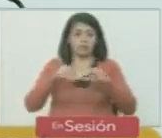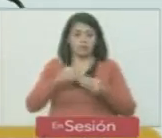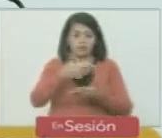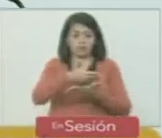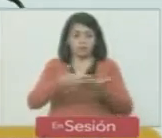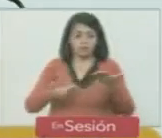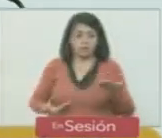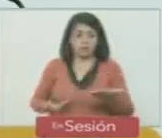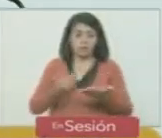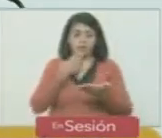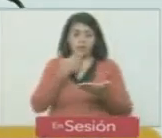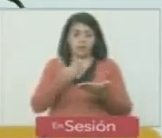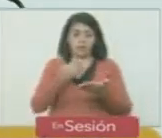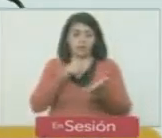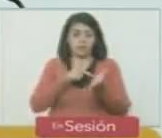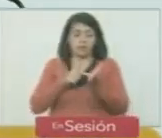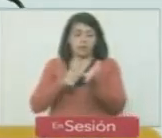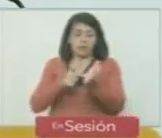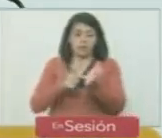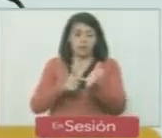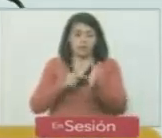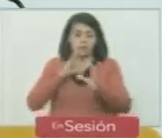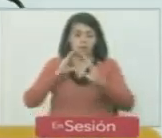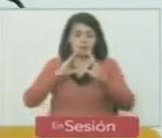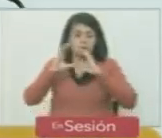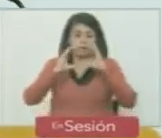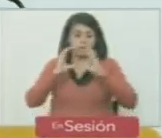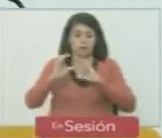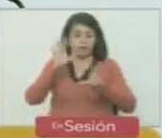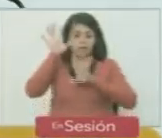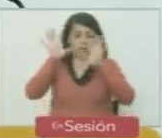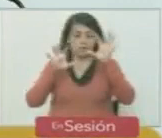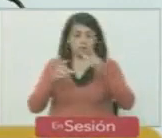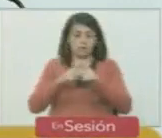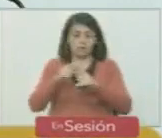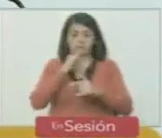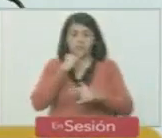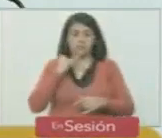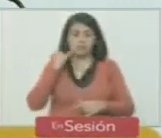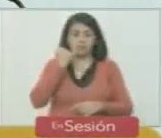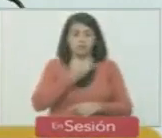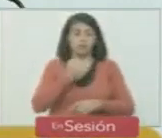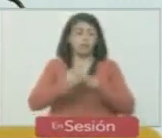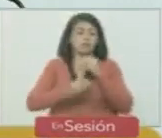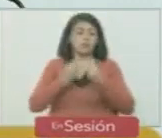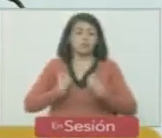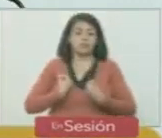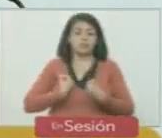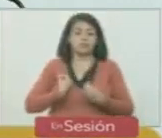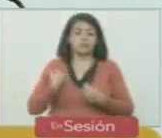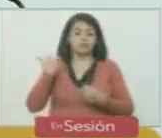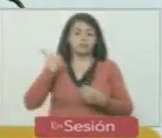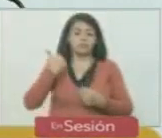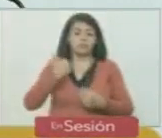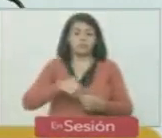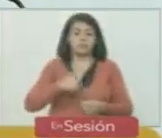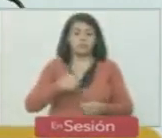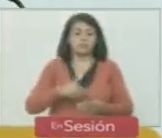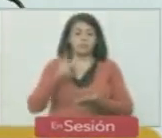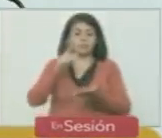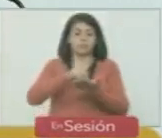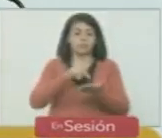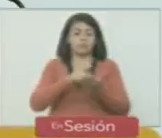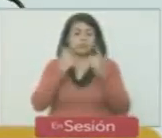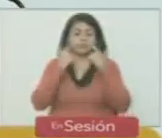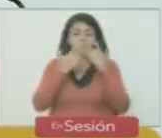a solicitud de la comunidad israelí que habita en Argentina. En presencia de